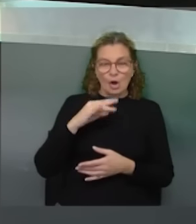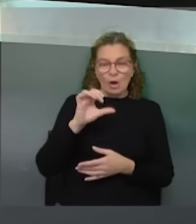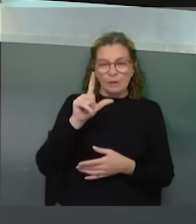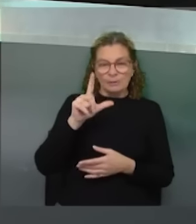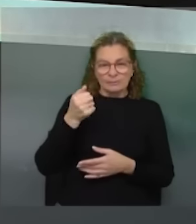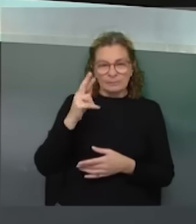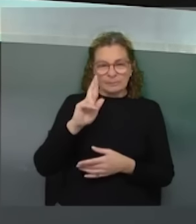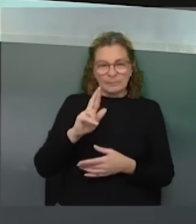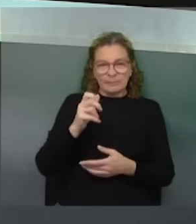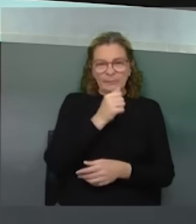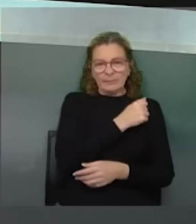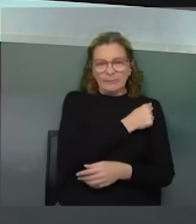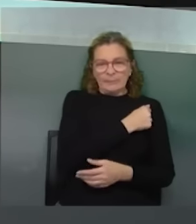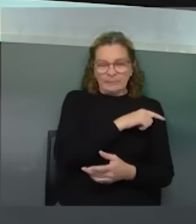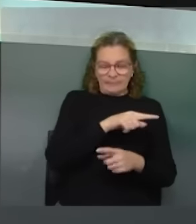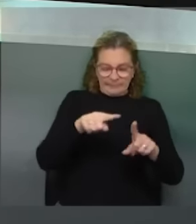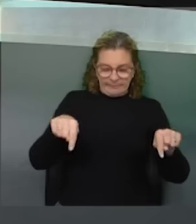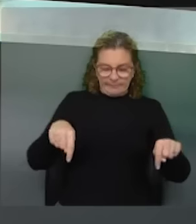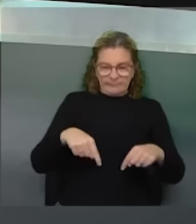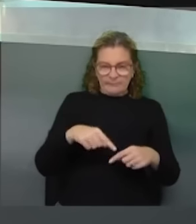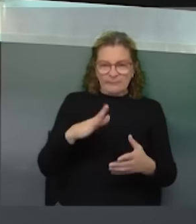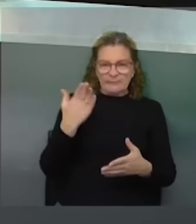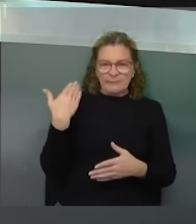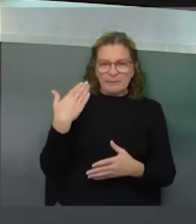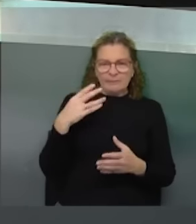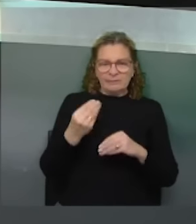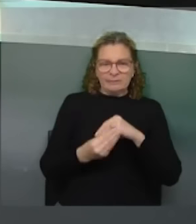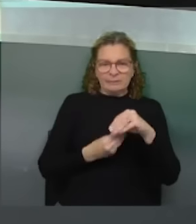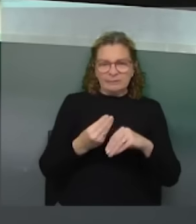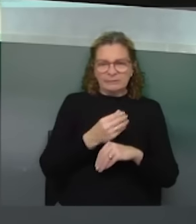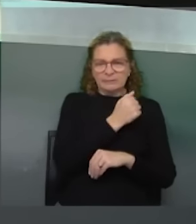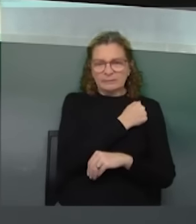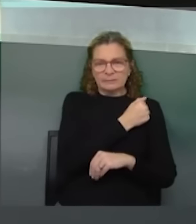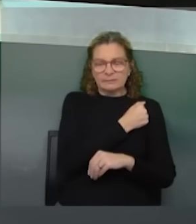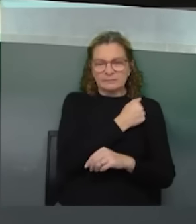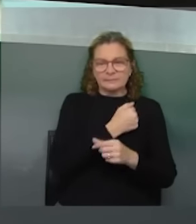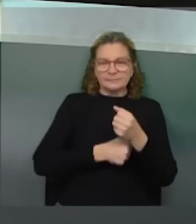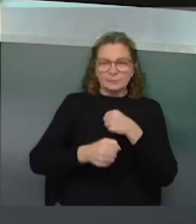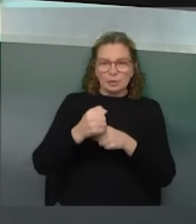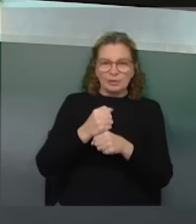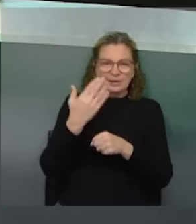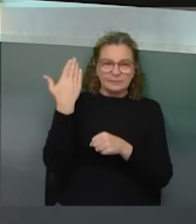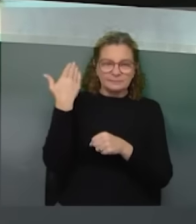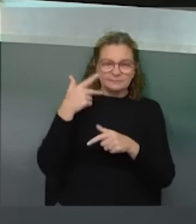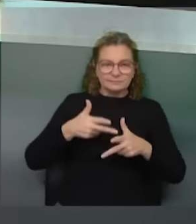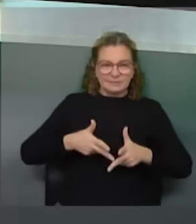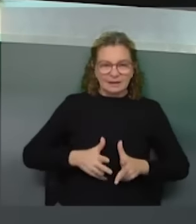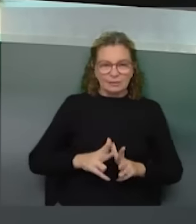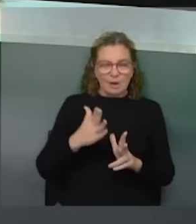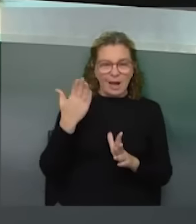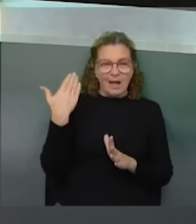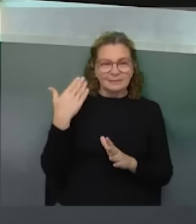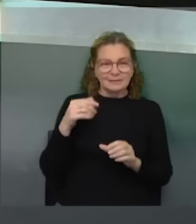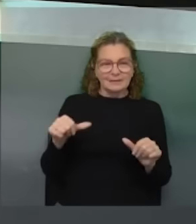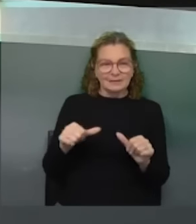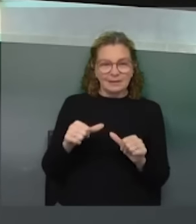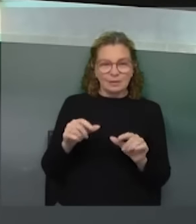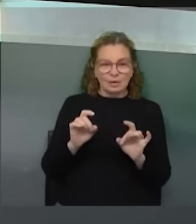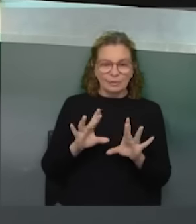artigas predio que perteneció a la familia del proser en la época de su nacimiento claro antes se realizó